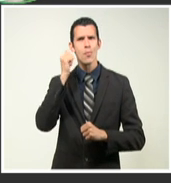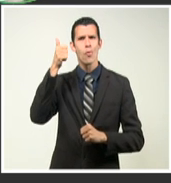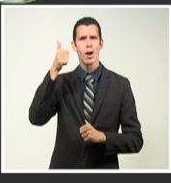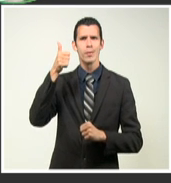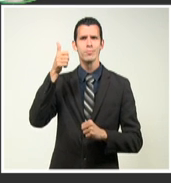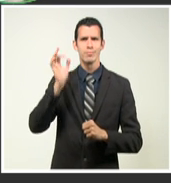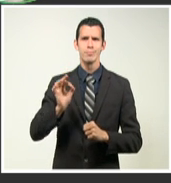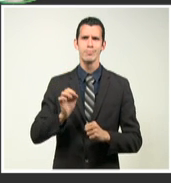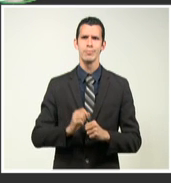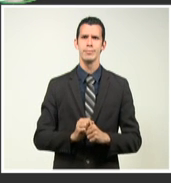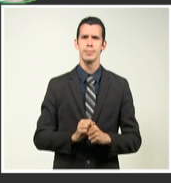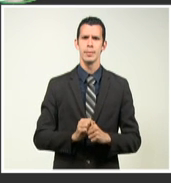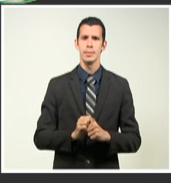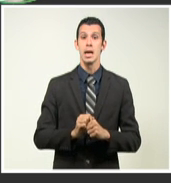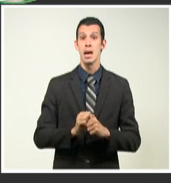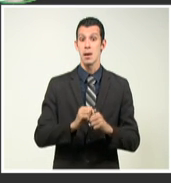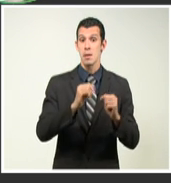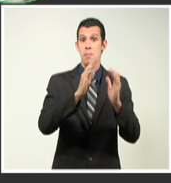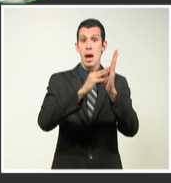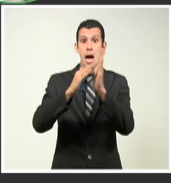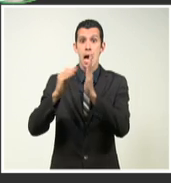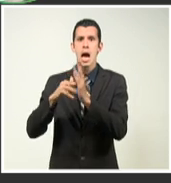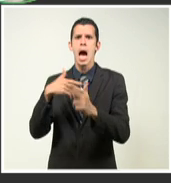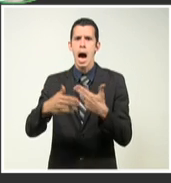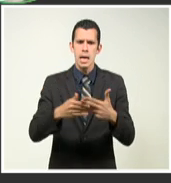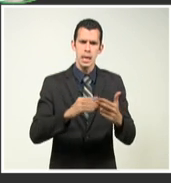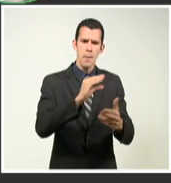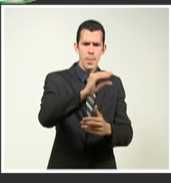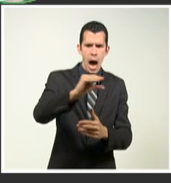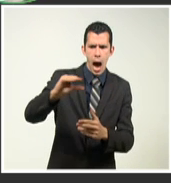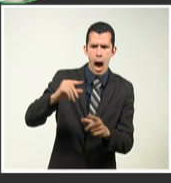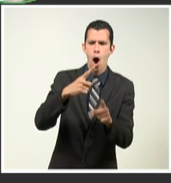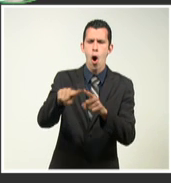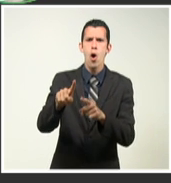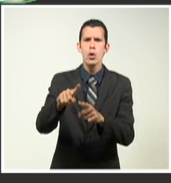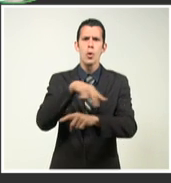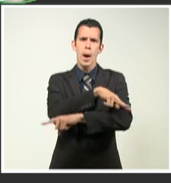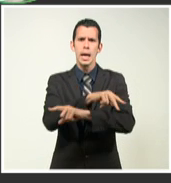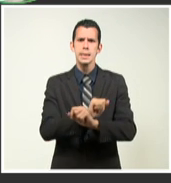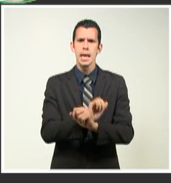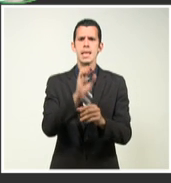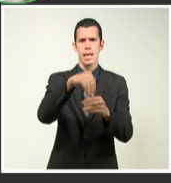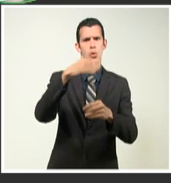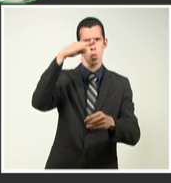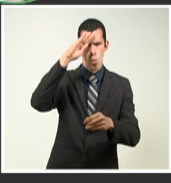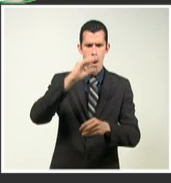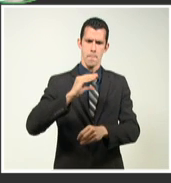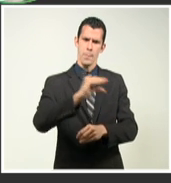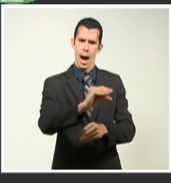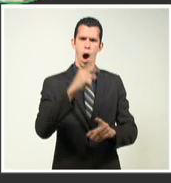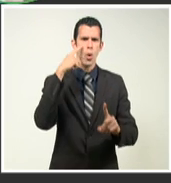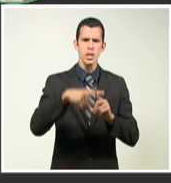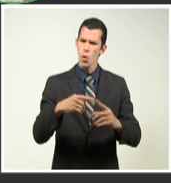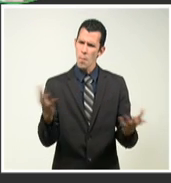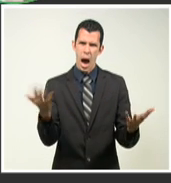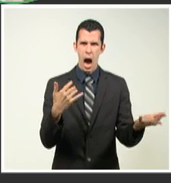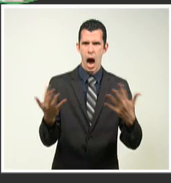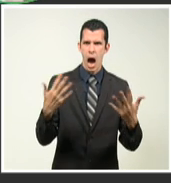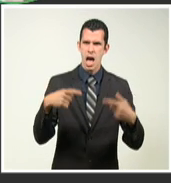que paga y que pone precios a actos vandálicos, que convoca a través de redes sociales, que hace llamamientos groseros